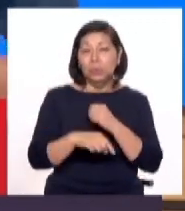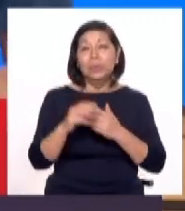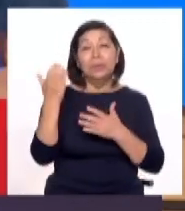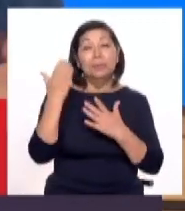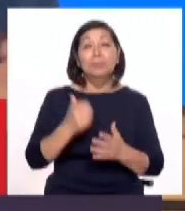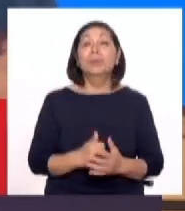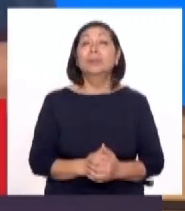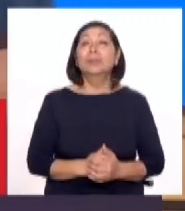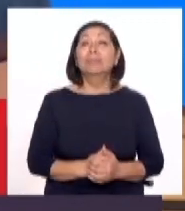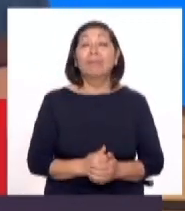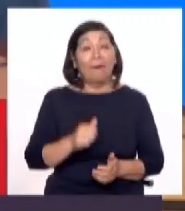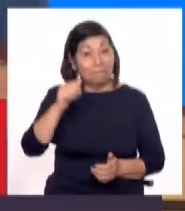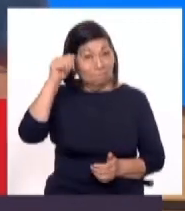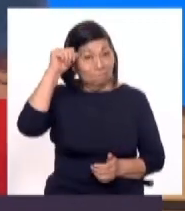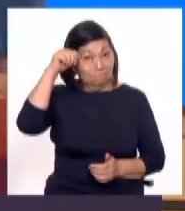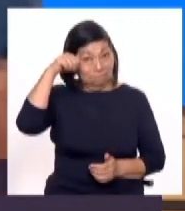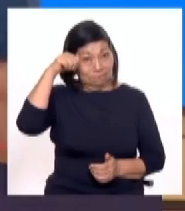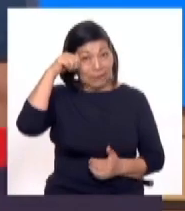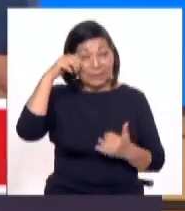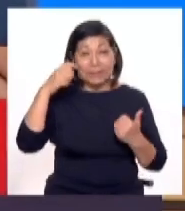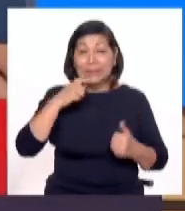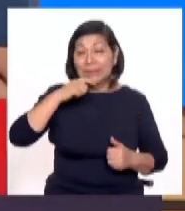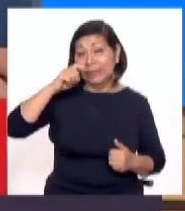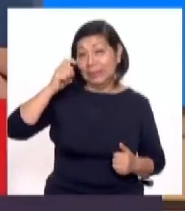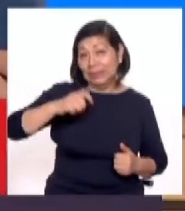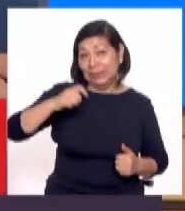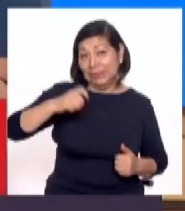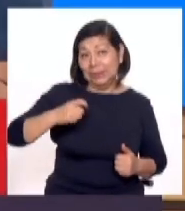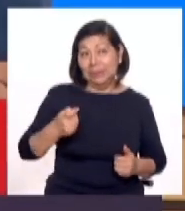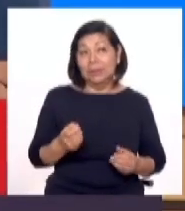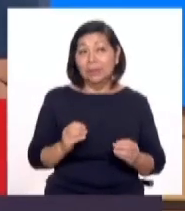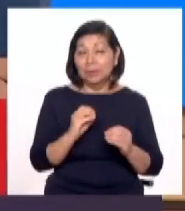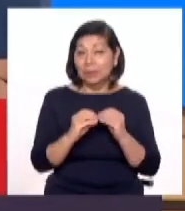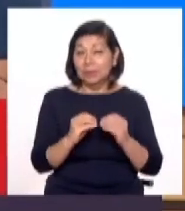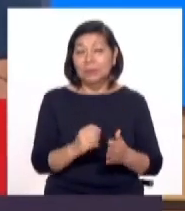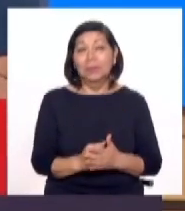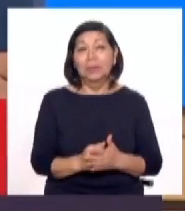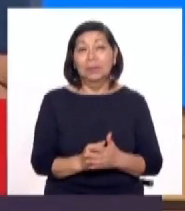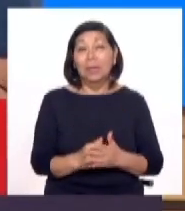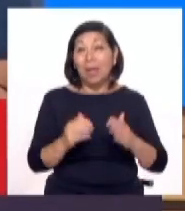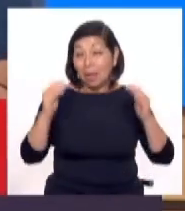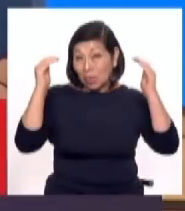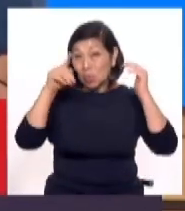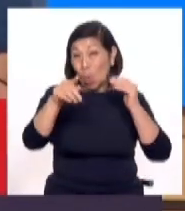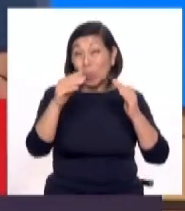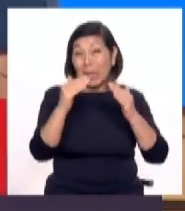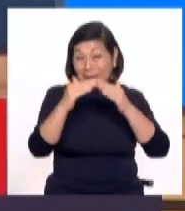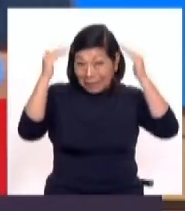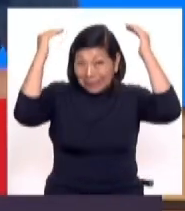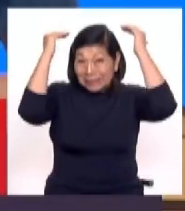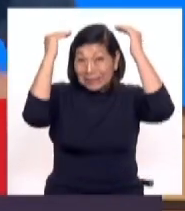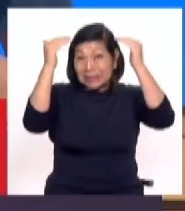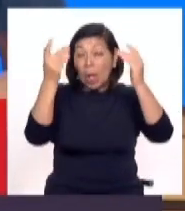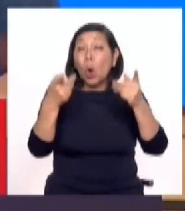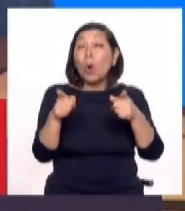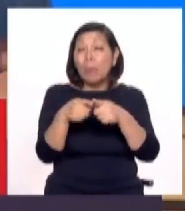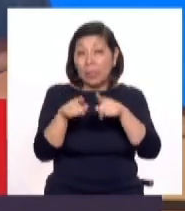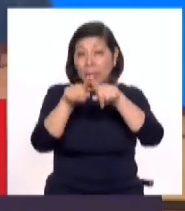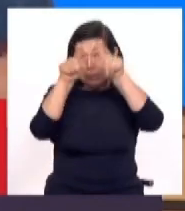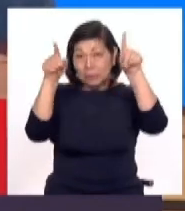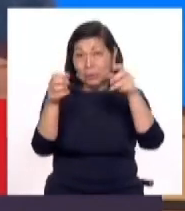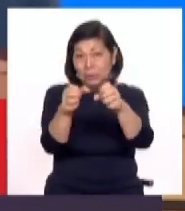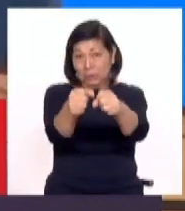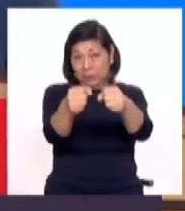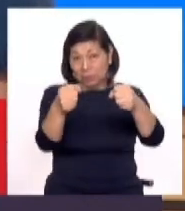piura recordemos que necesitamos eh reforzamiento de los techos eh y ventanas debido al